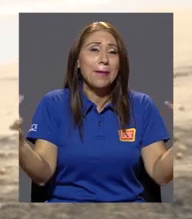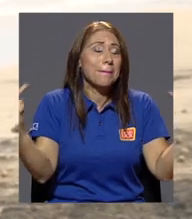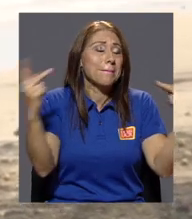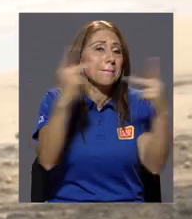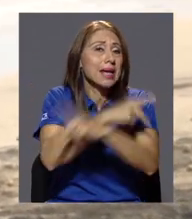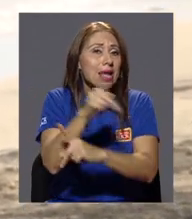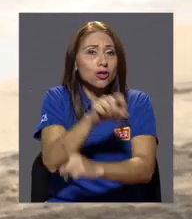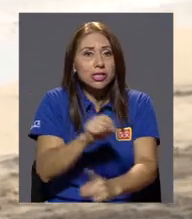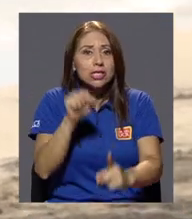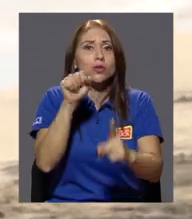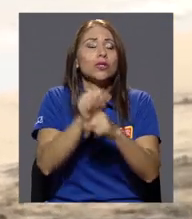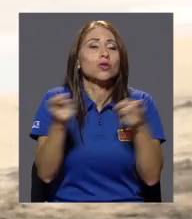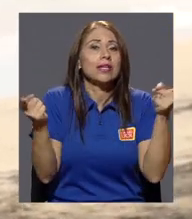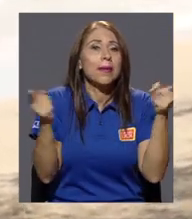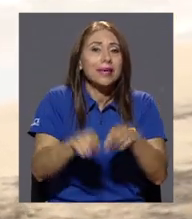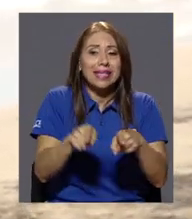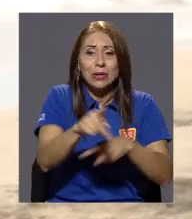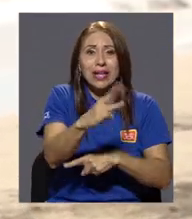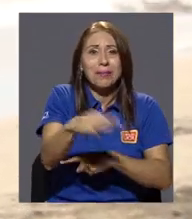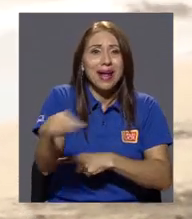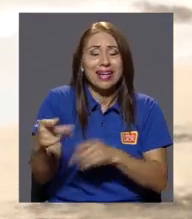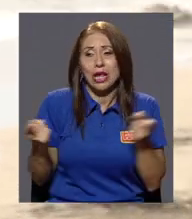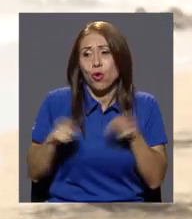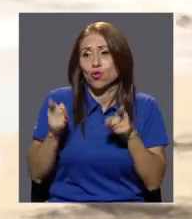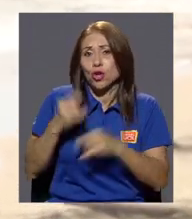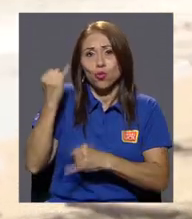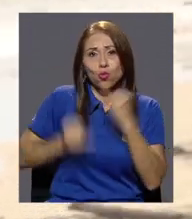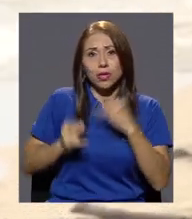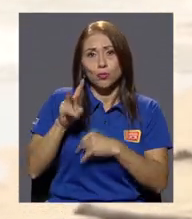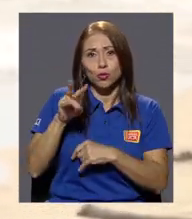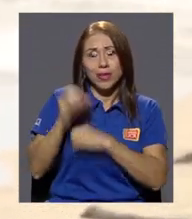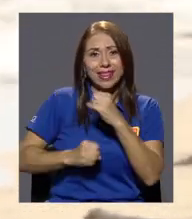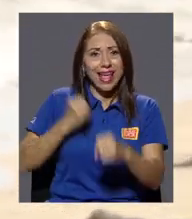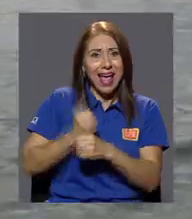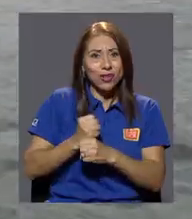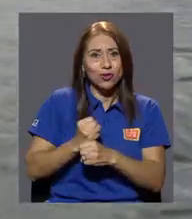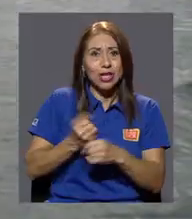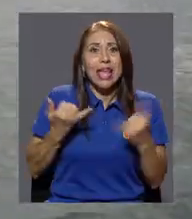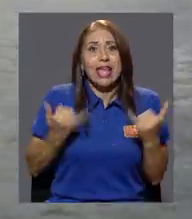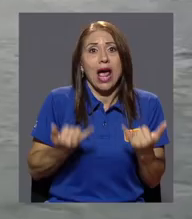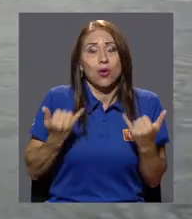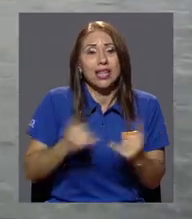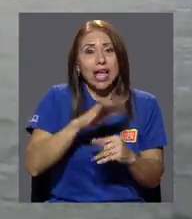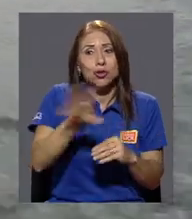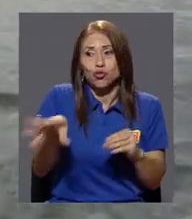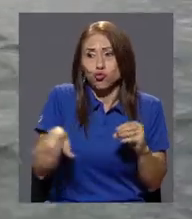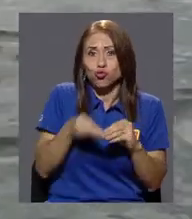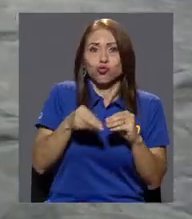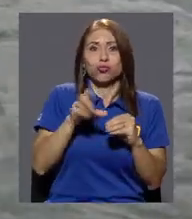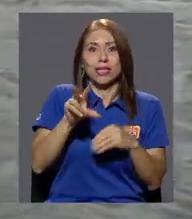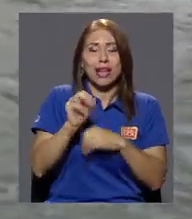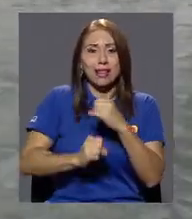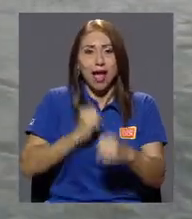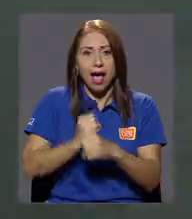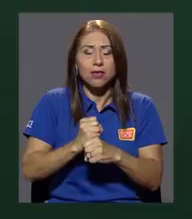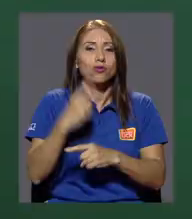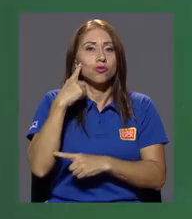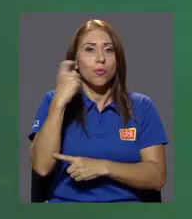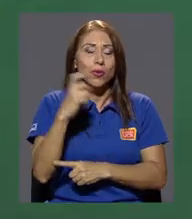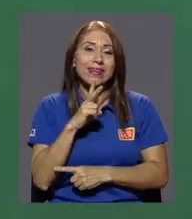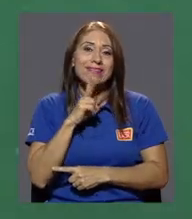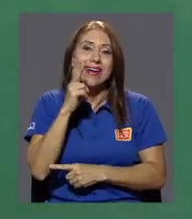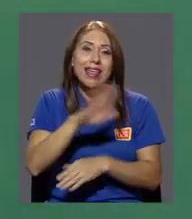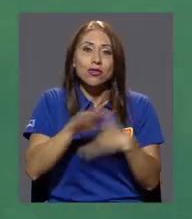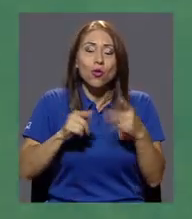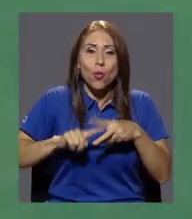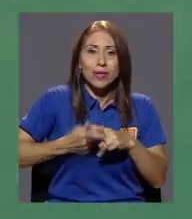peor invasión marina que ha ocurrido en los últimos 20 años. Y ya ahorita sumamos 30 años porque en